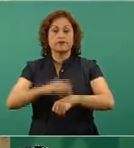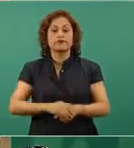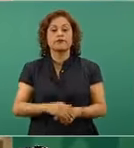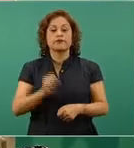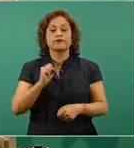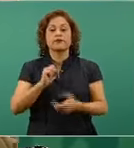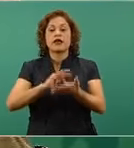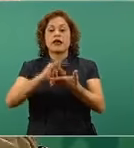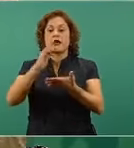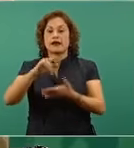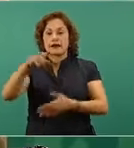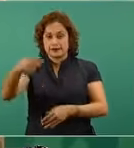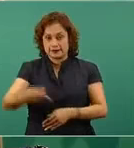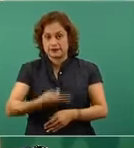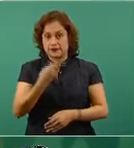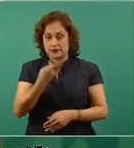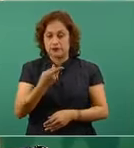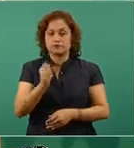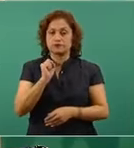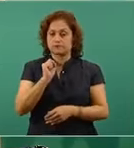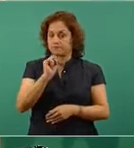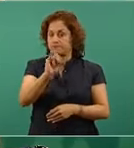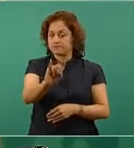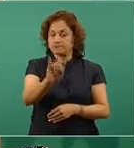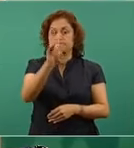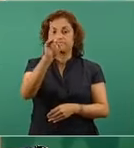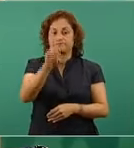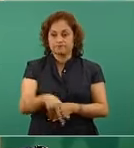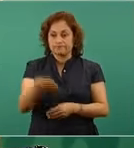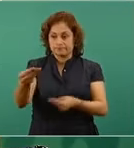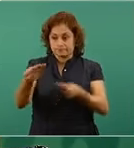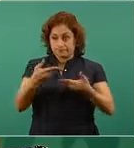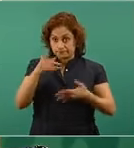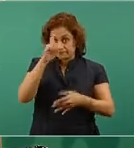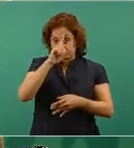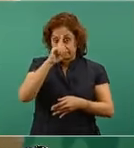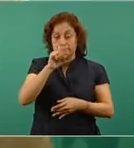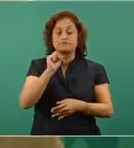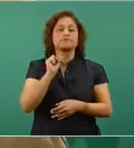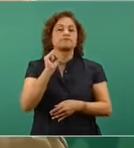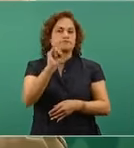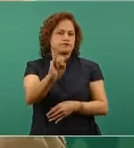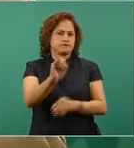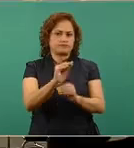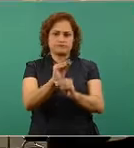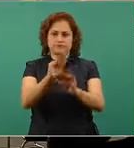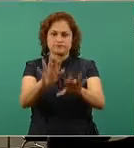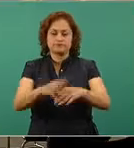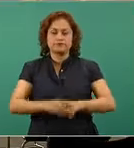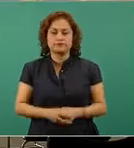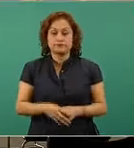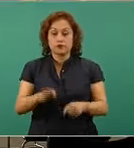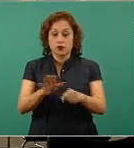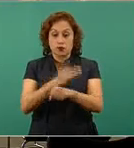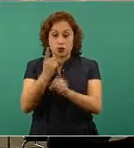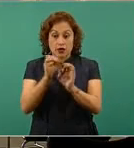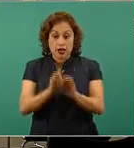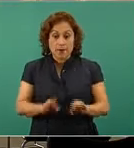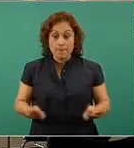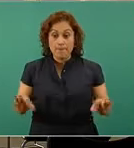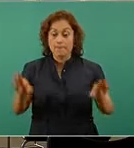gracias, Nuria, por la pregunta y sí, y por la sugerencia. Creo que es muy importante esta